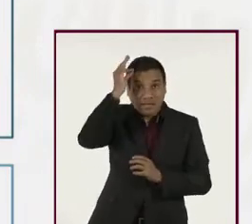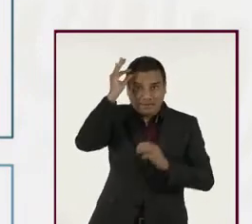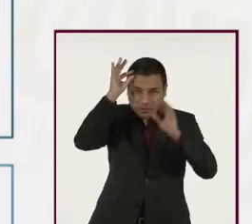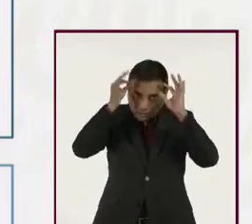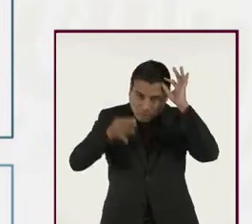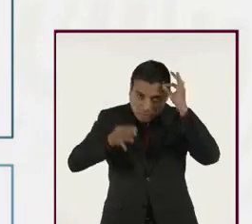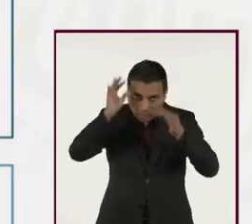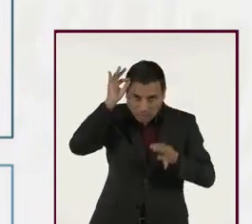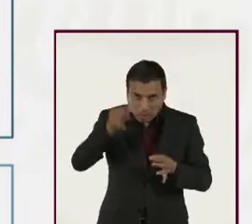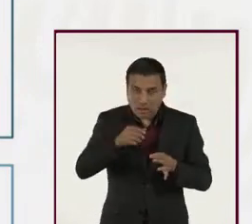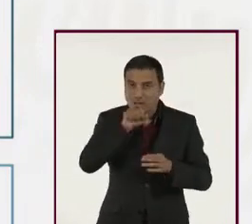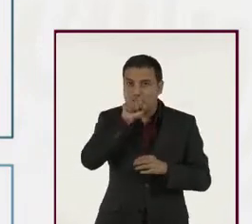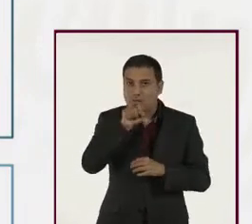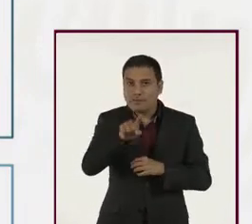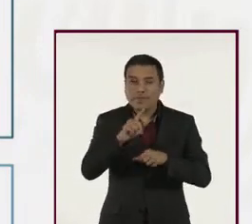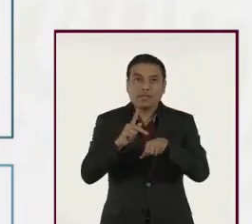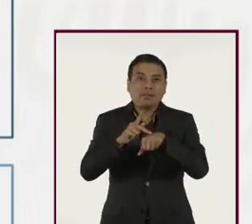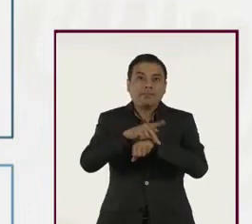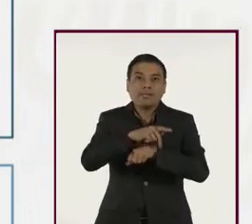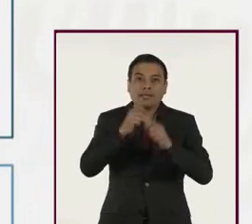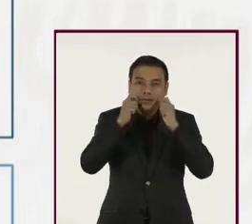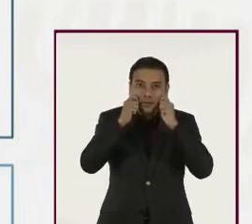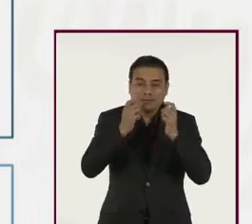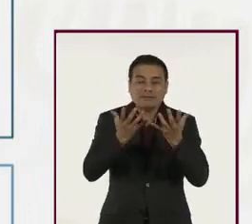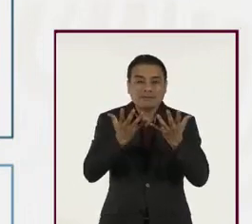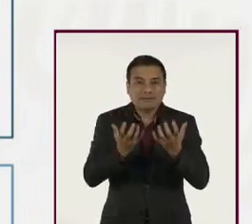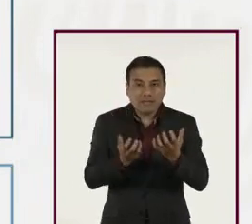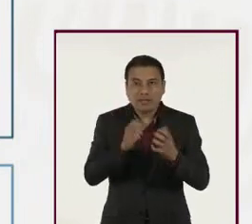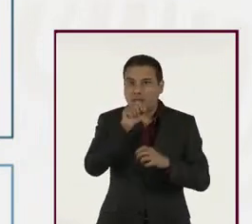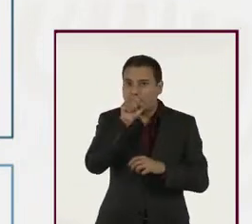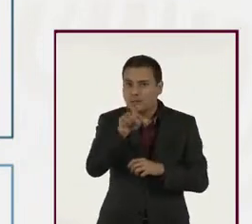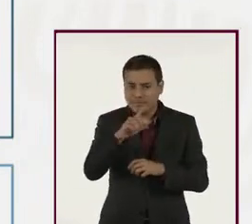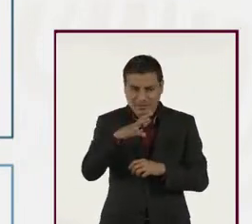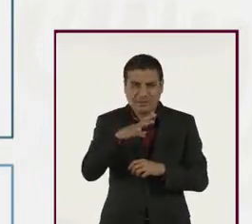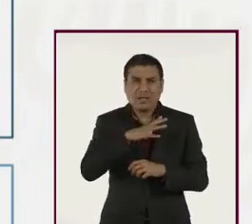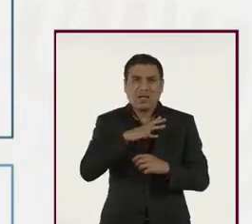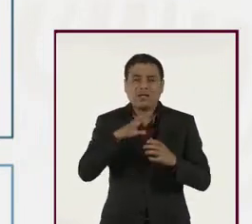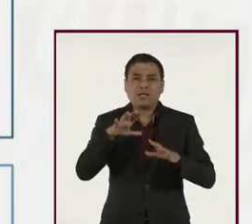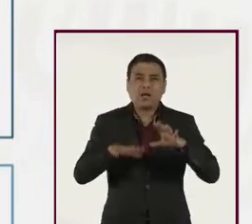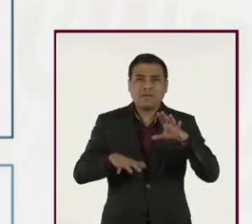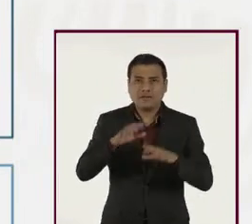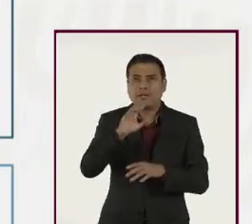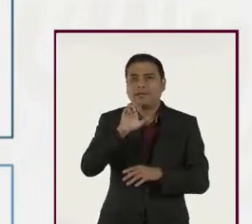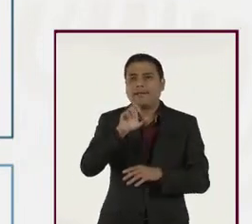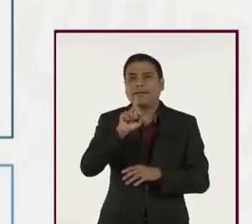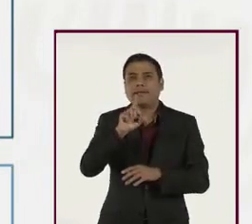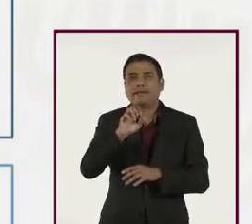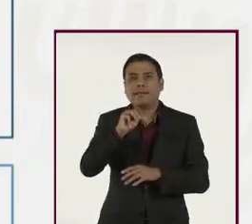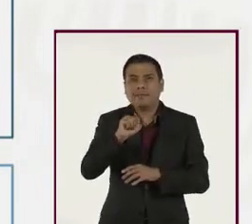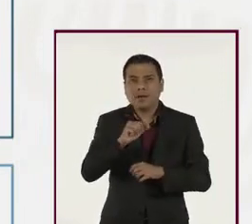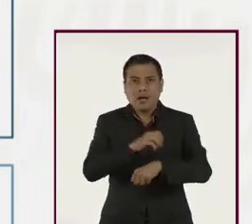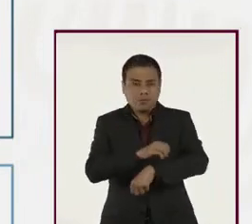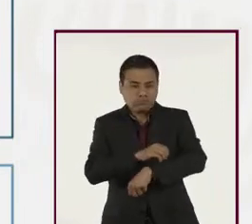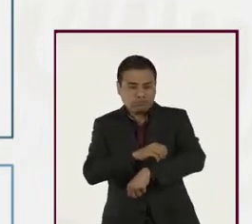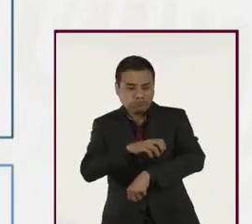piel es seca, se llega a presentar hasta hinchazón o edema en las extremidades y se llegan a